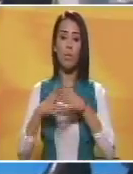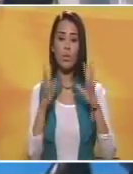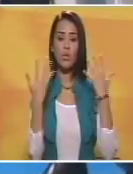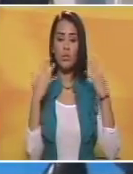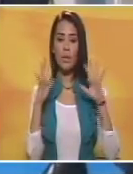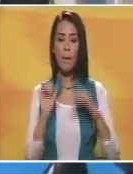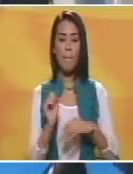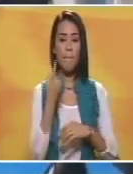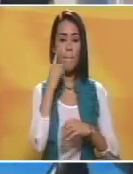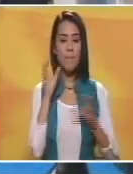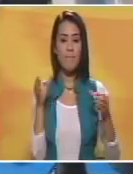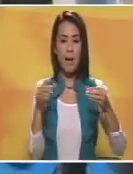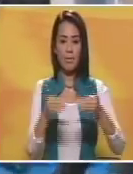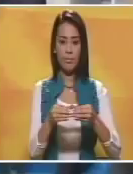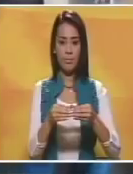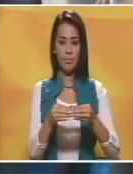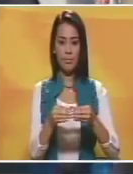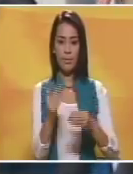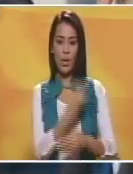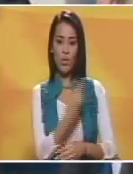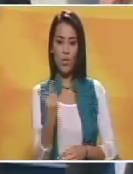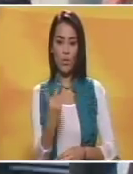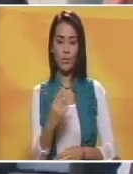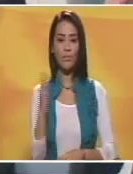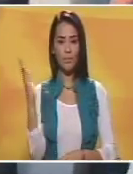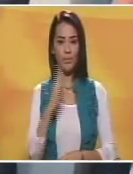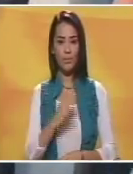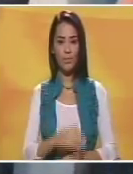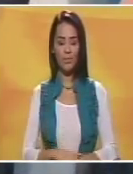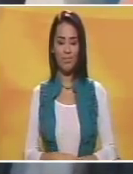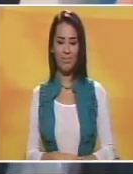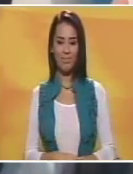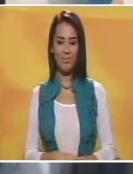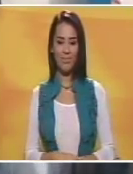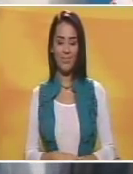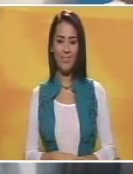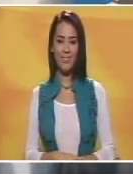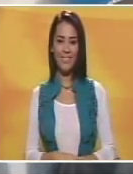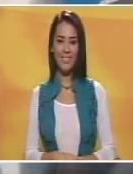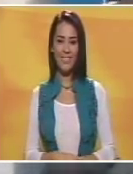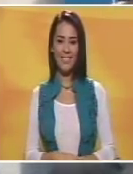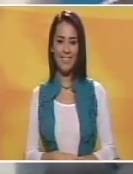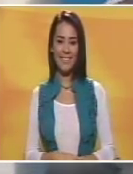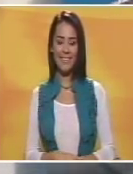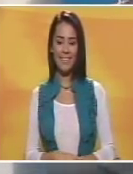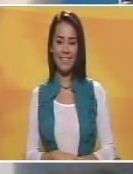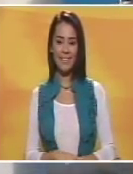su primera cumbre bilateral. Los detalles en tan solo minutos. Ya venimos.